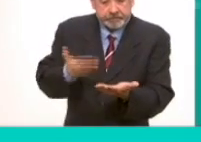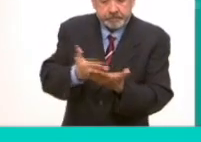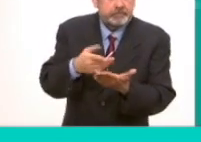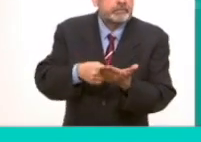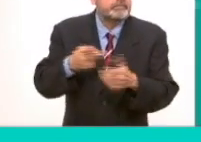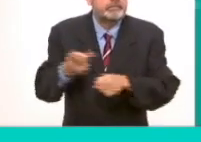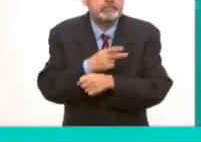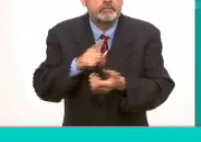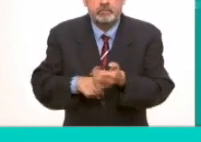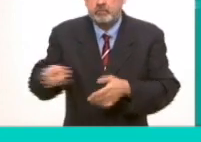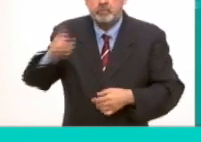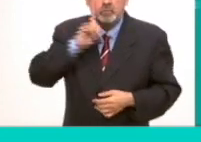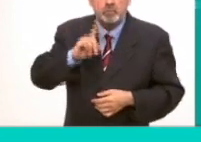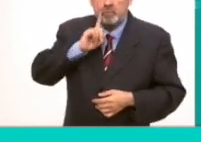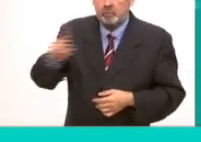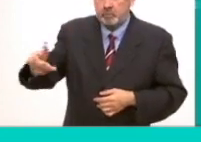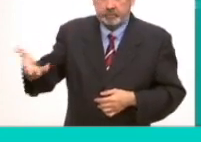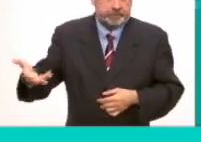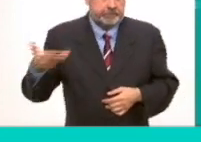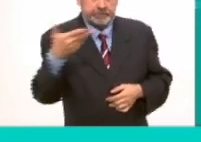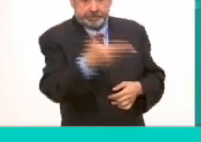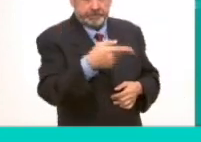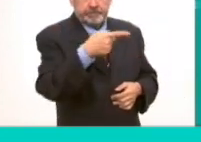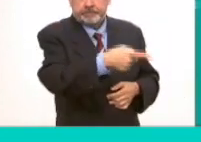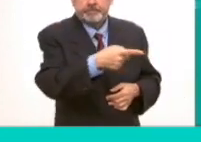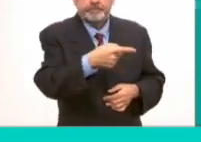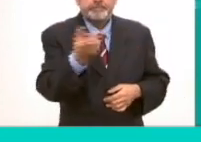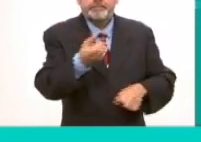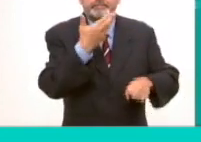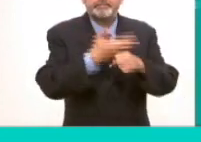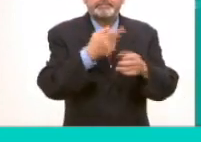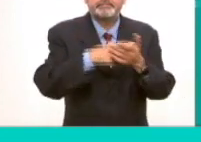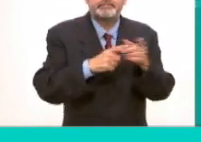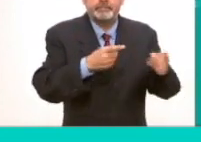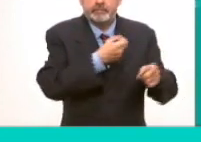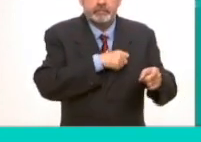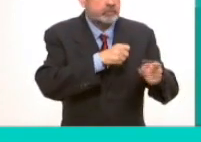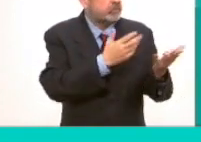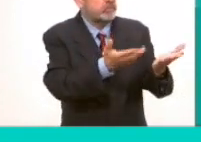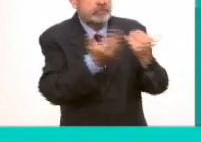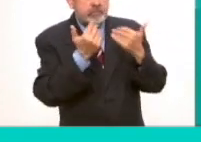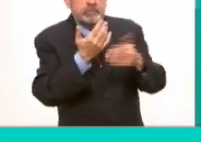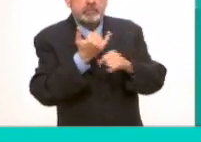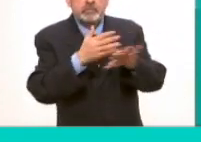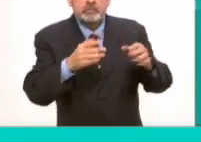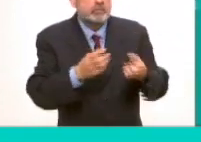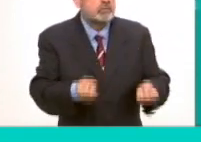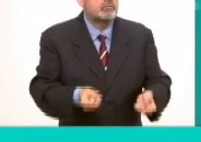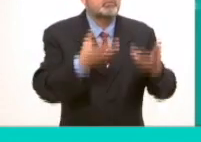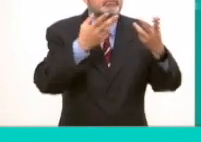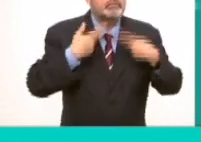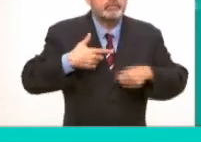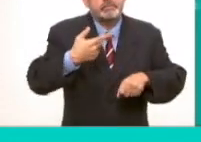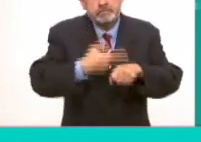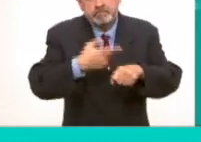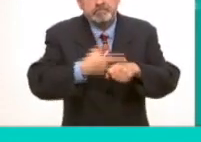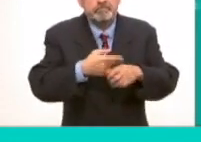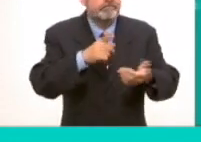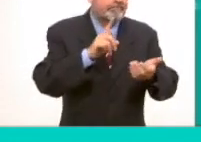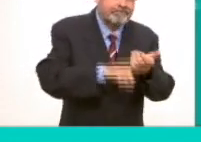persona requirió a las a la secretaria de salud la estadística por año del número de pacientes que